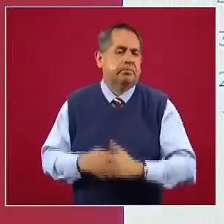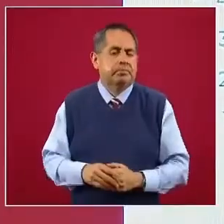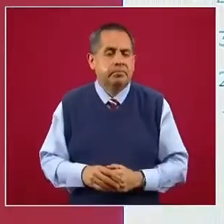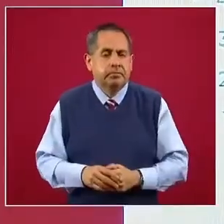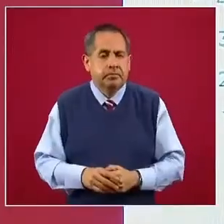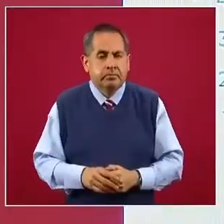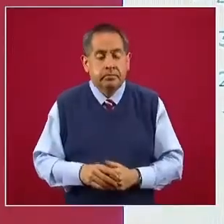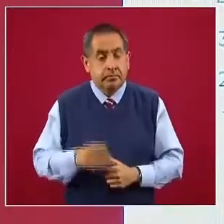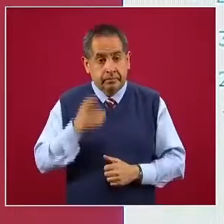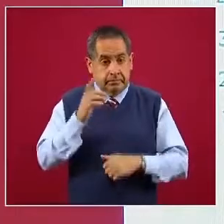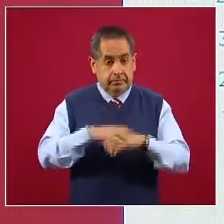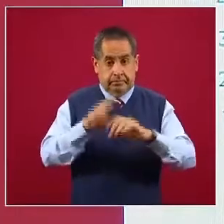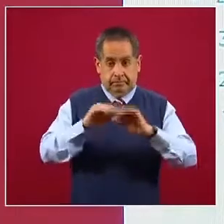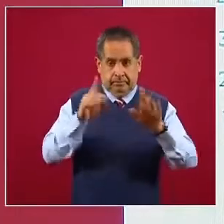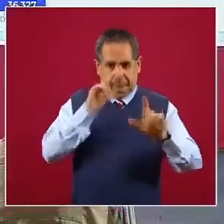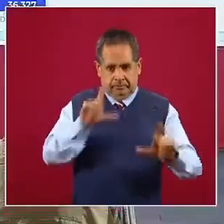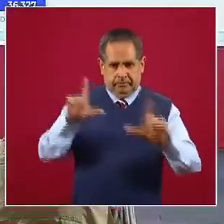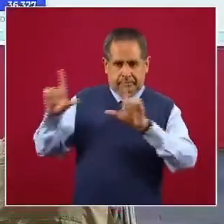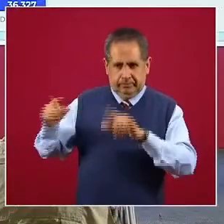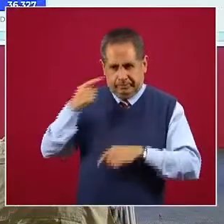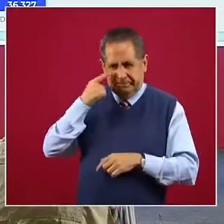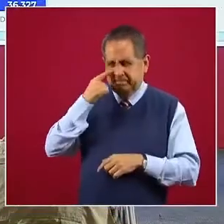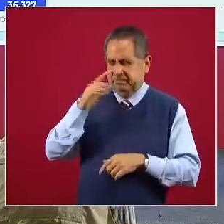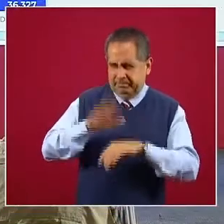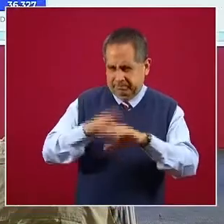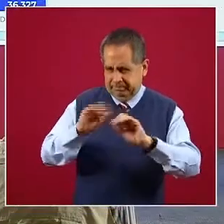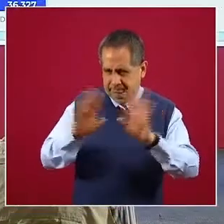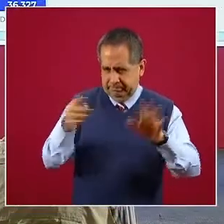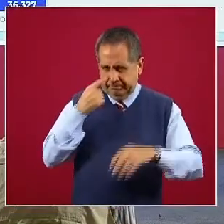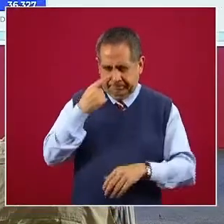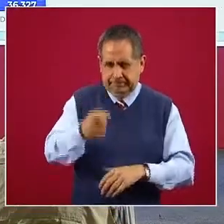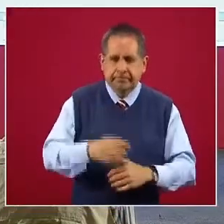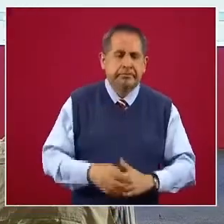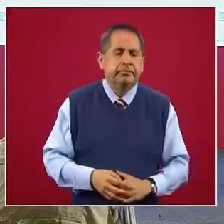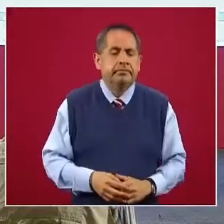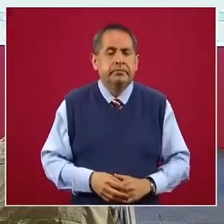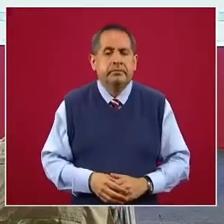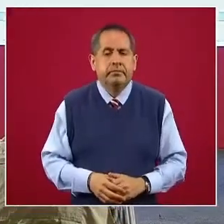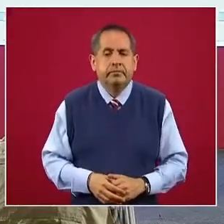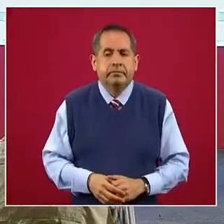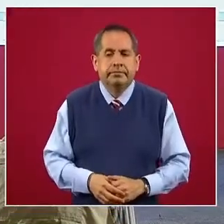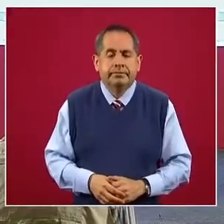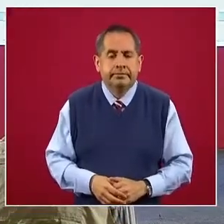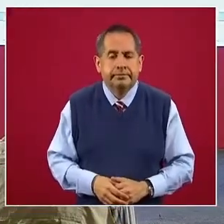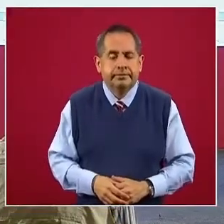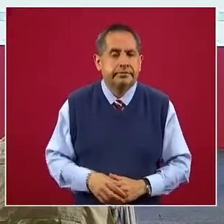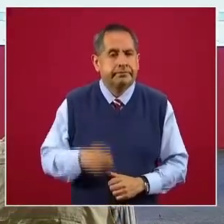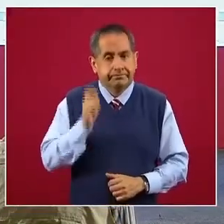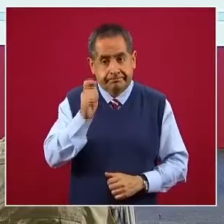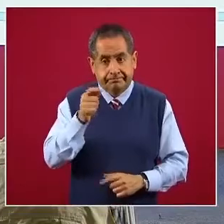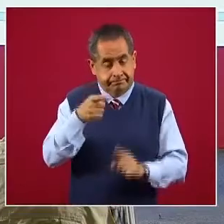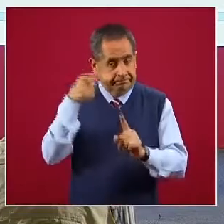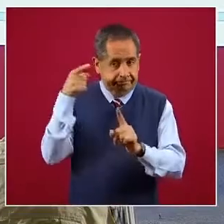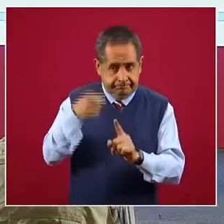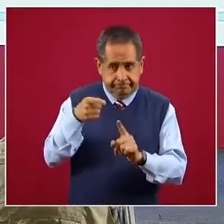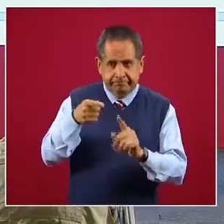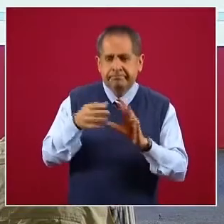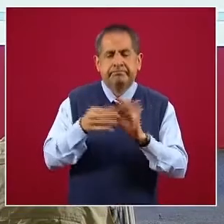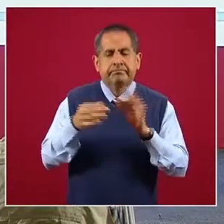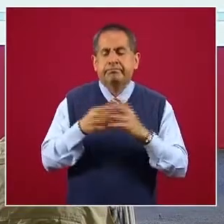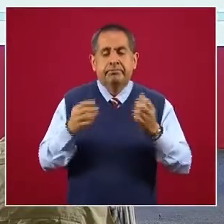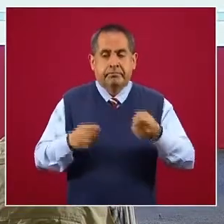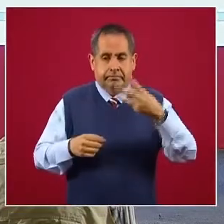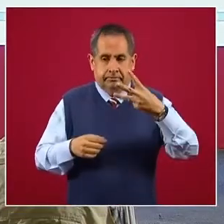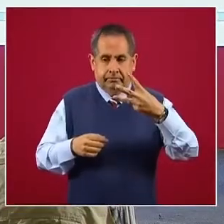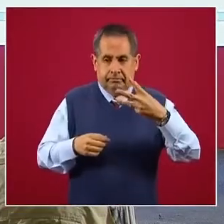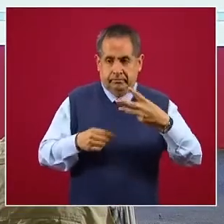vemos mejor todavía en la siguiente gráfica. Veamos la siguiente diapositiva. Aquí nos enfocamos precisamente en